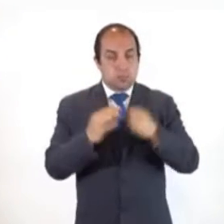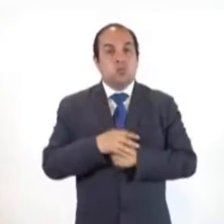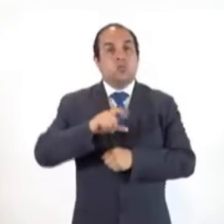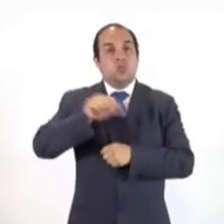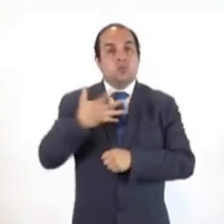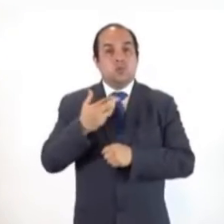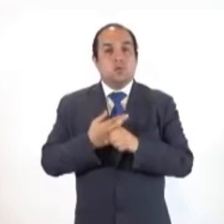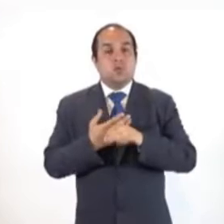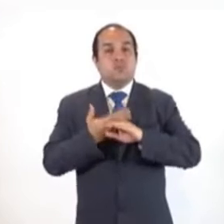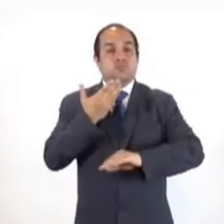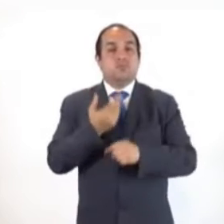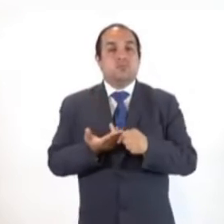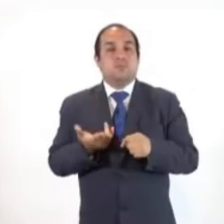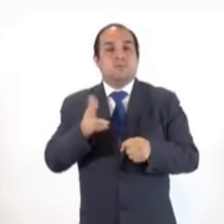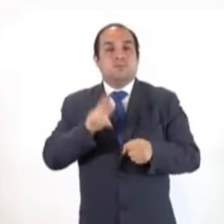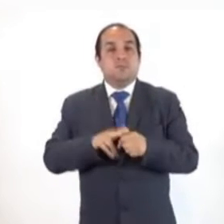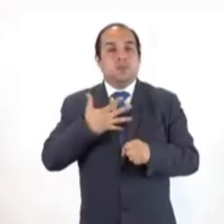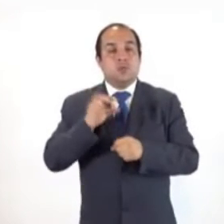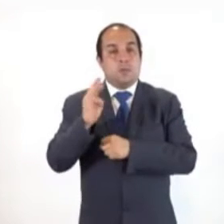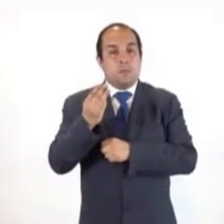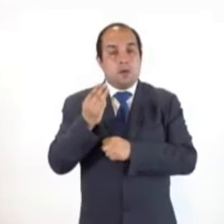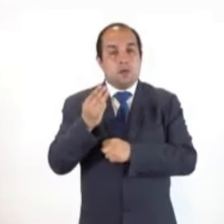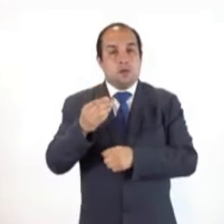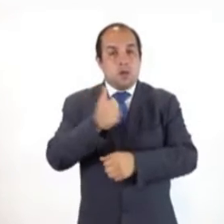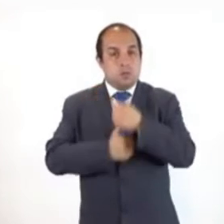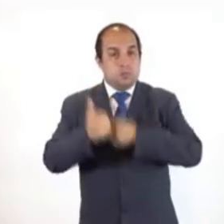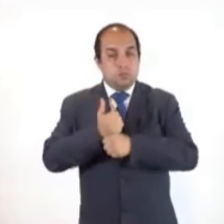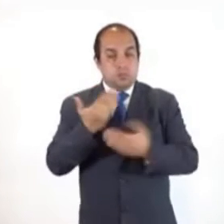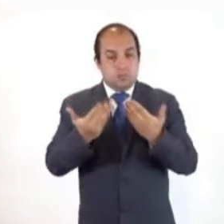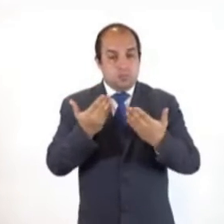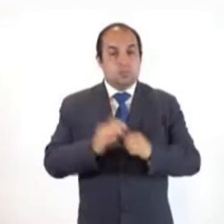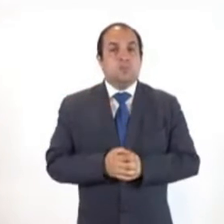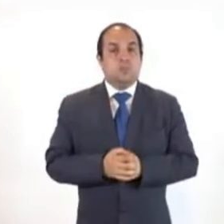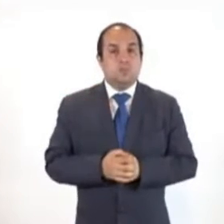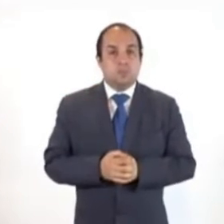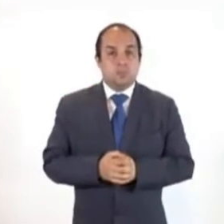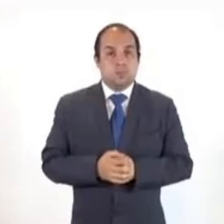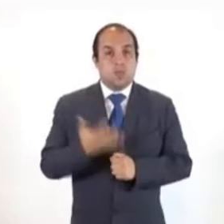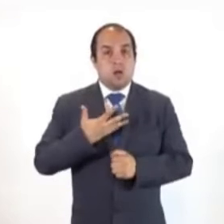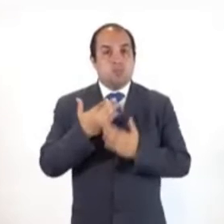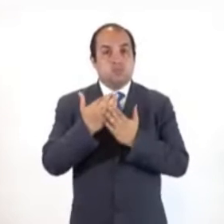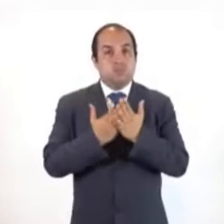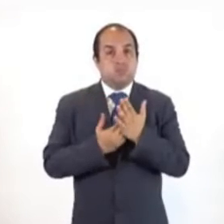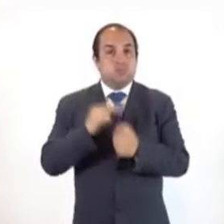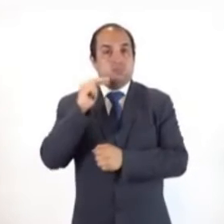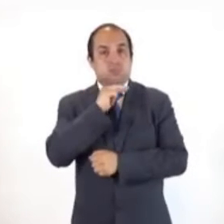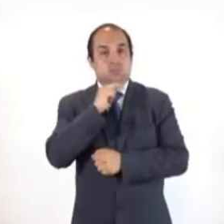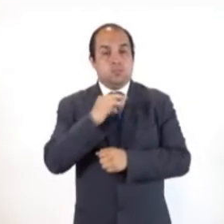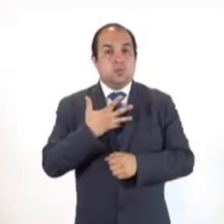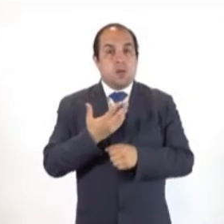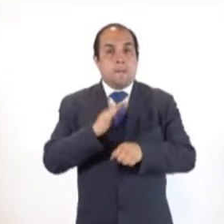de hospitalizaciones que tuvimos el 21 de mayo del año pasado, estamos bajando a mayor velocidad inclusive que en ese momento, donde había además muchos